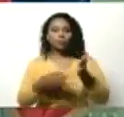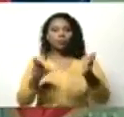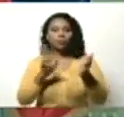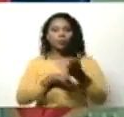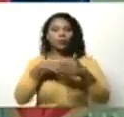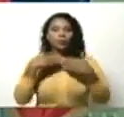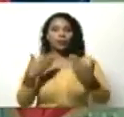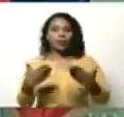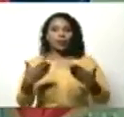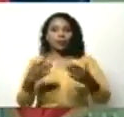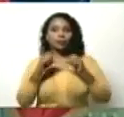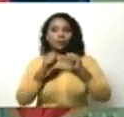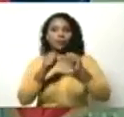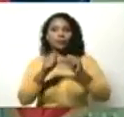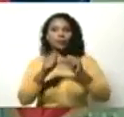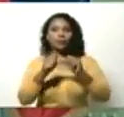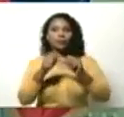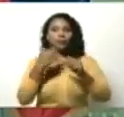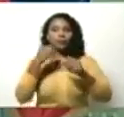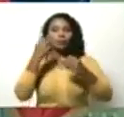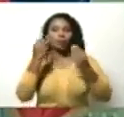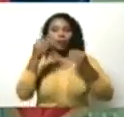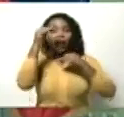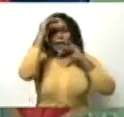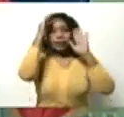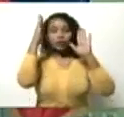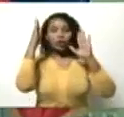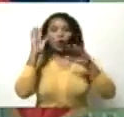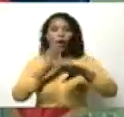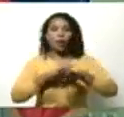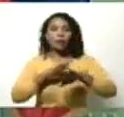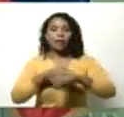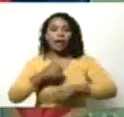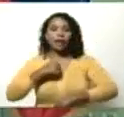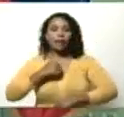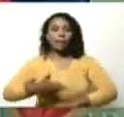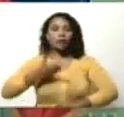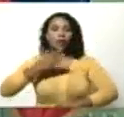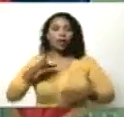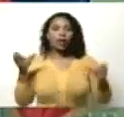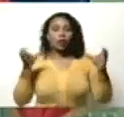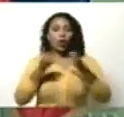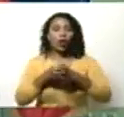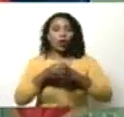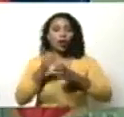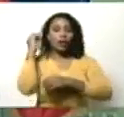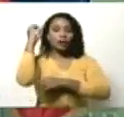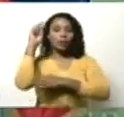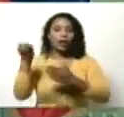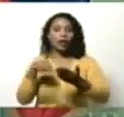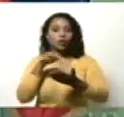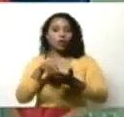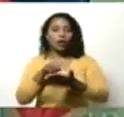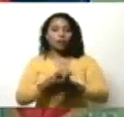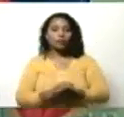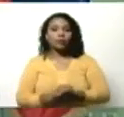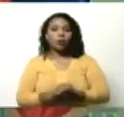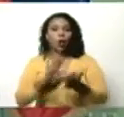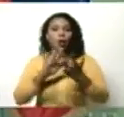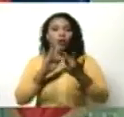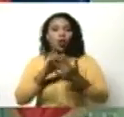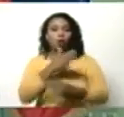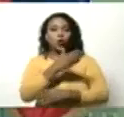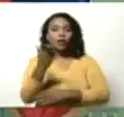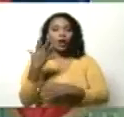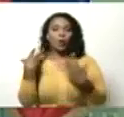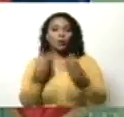que nos mantendremos muy atentos a lo que surja de estas importantes reuniones en el Parlamento venezolano, vamos a retornar el pase con